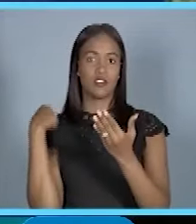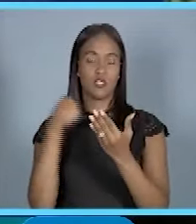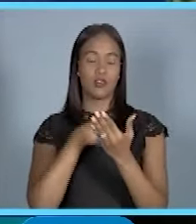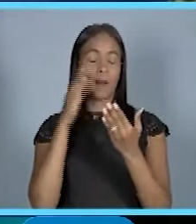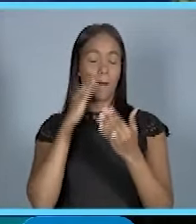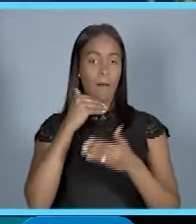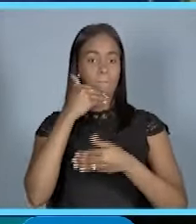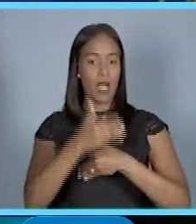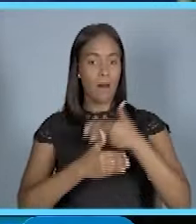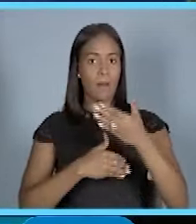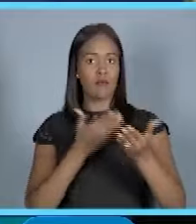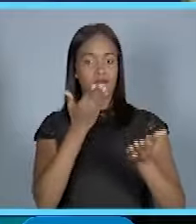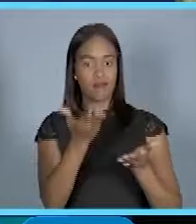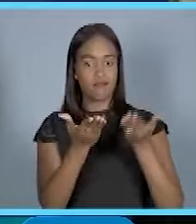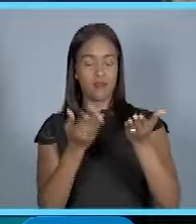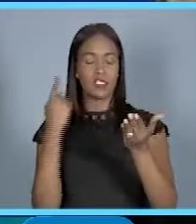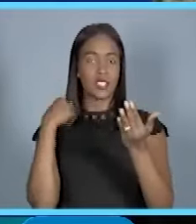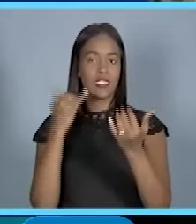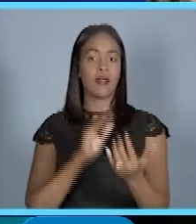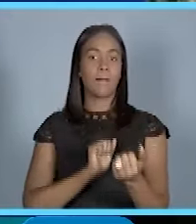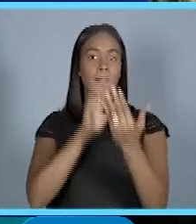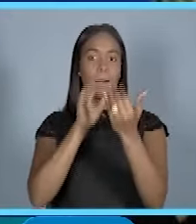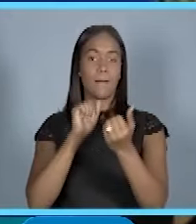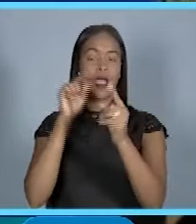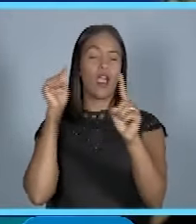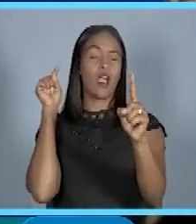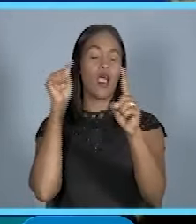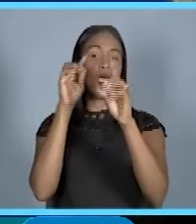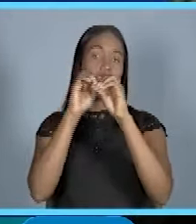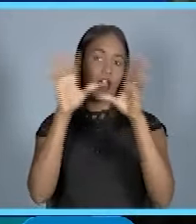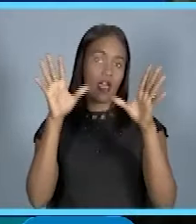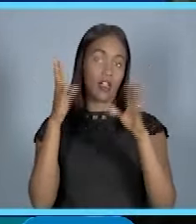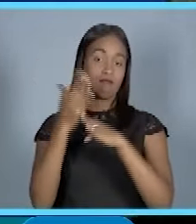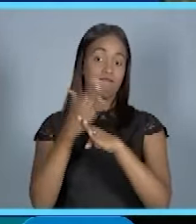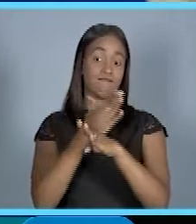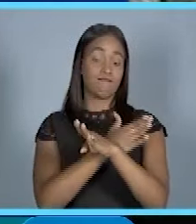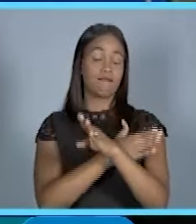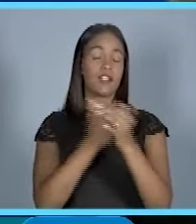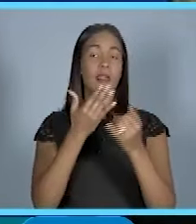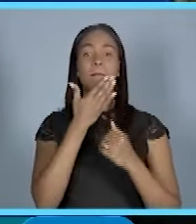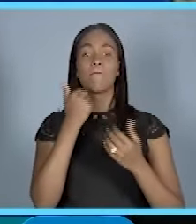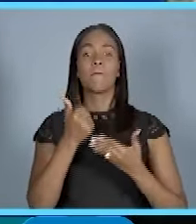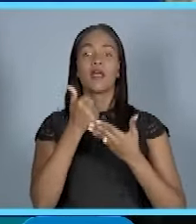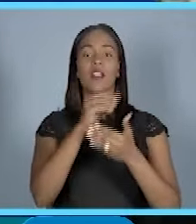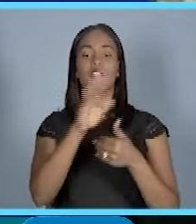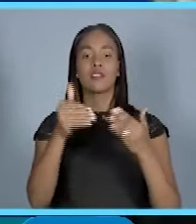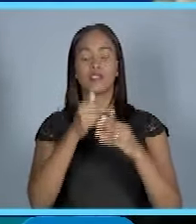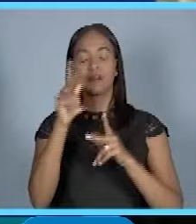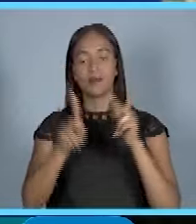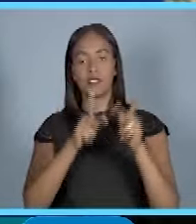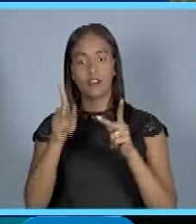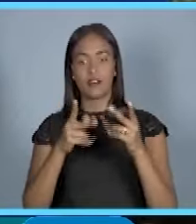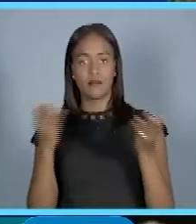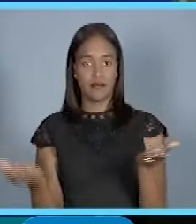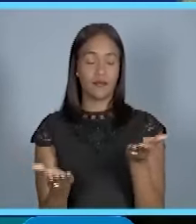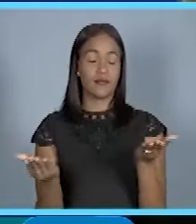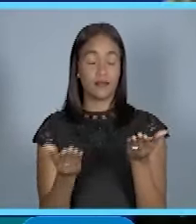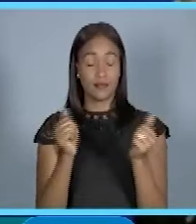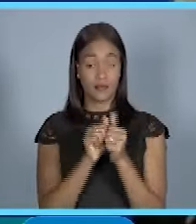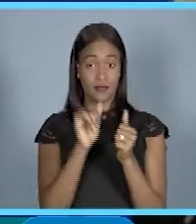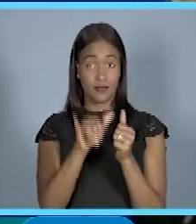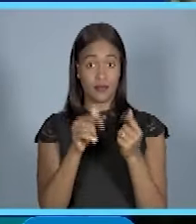que se nos van planteando y que debemos afrontar con un claro objetivo: mejorar al final el bienestar de todos los ciudadanos y ciudadanas, en